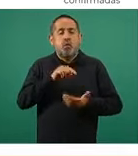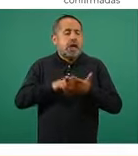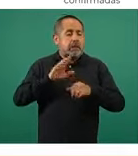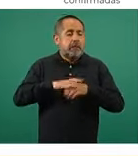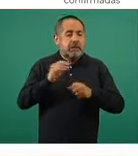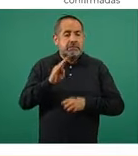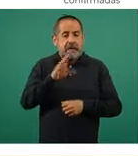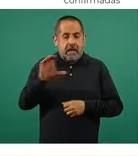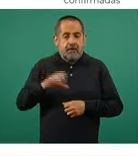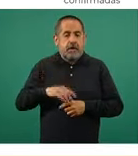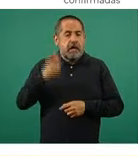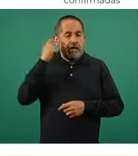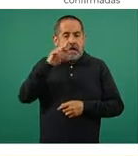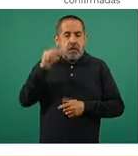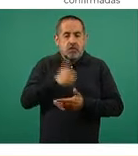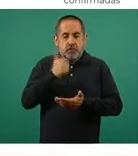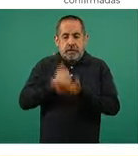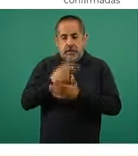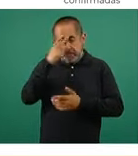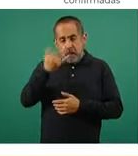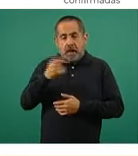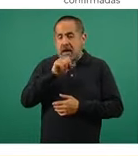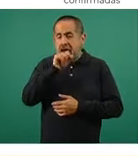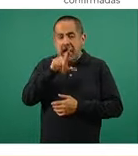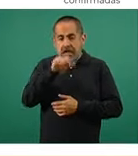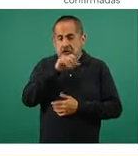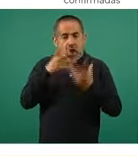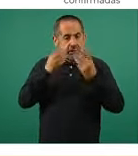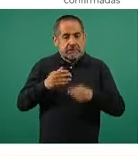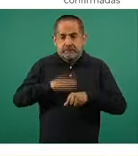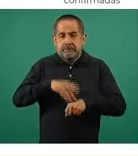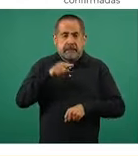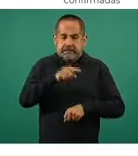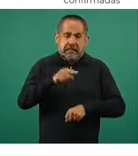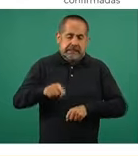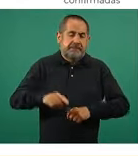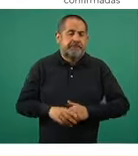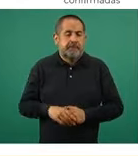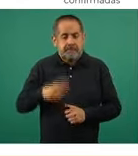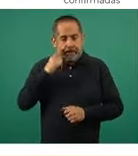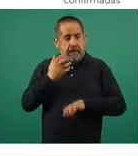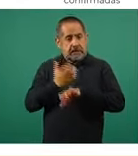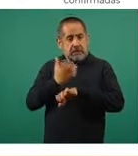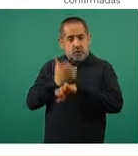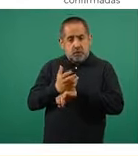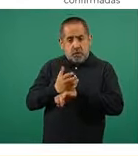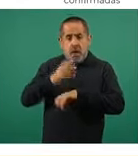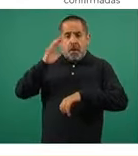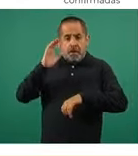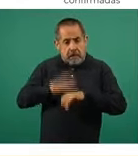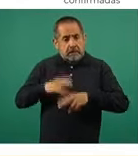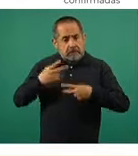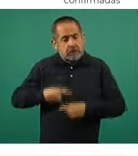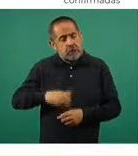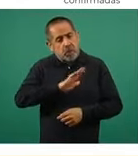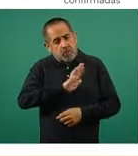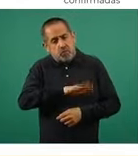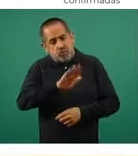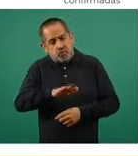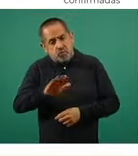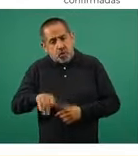California, Quintana Roo, Ciudad de México y Jalisco. Observemos pues cómo Estados Unidos presenta un mayor número de defunciones